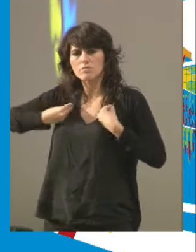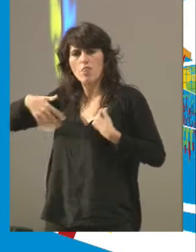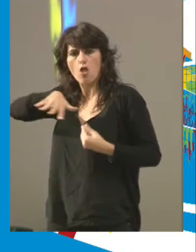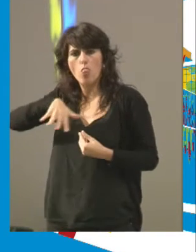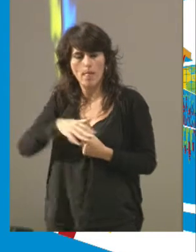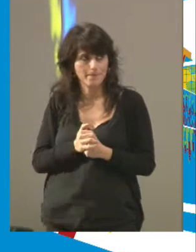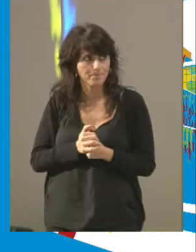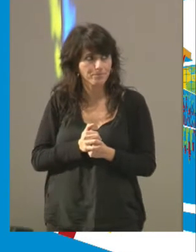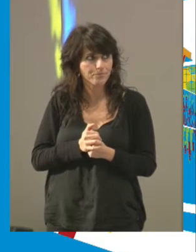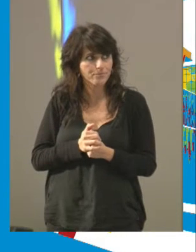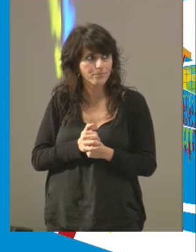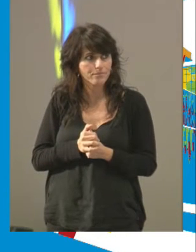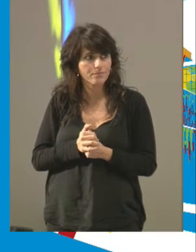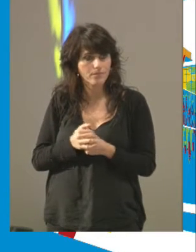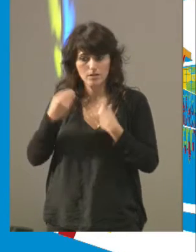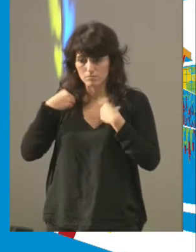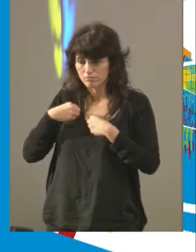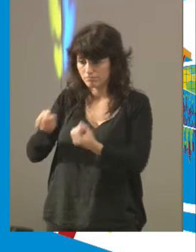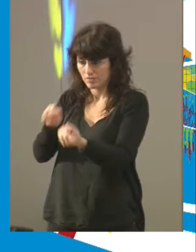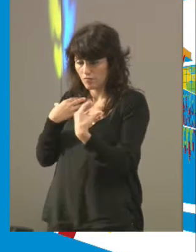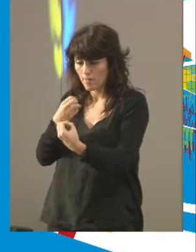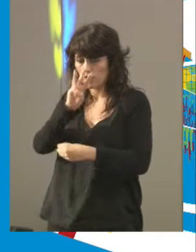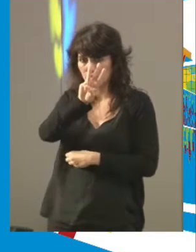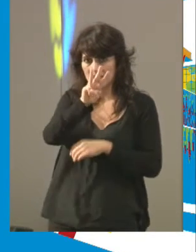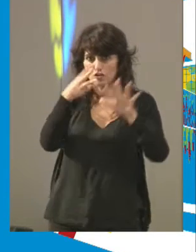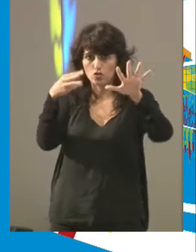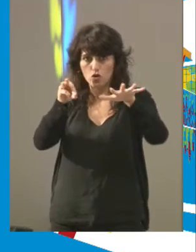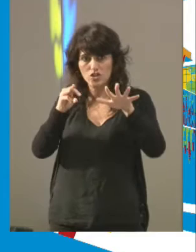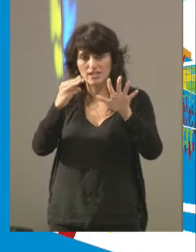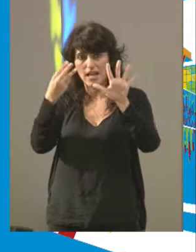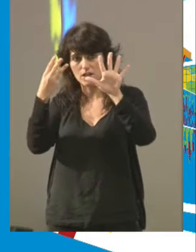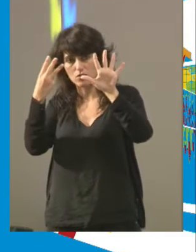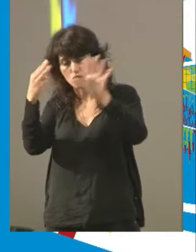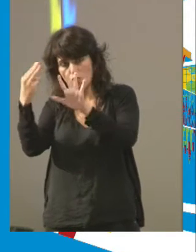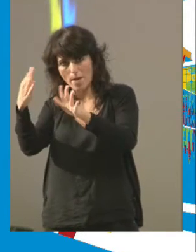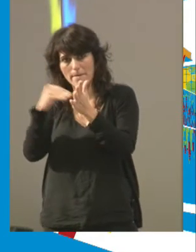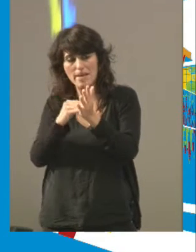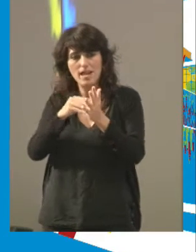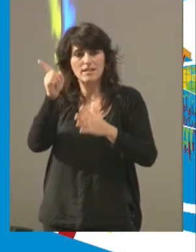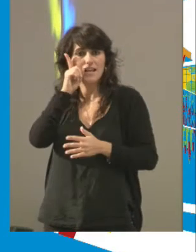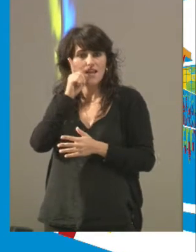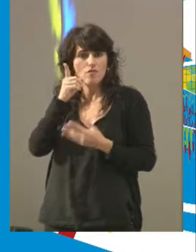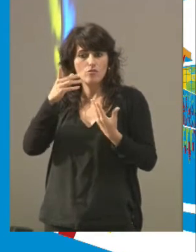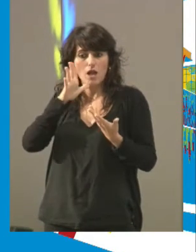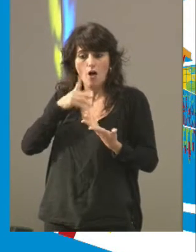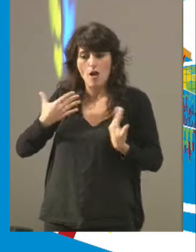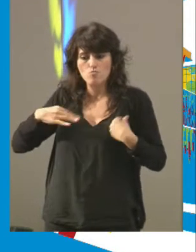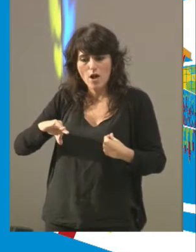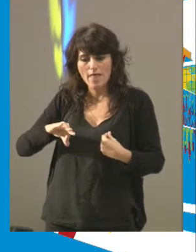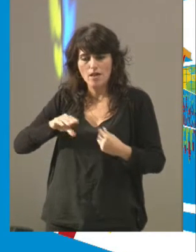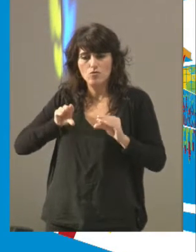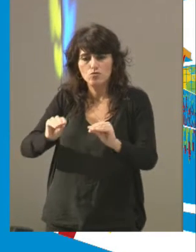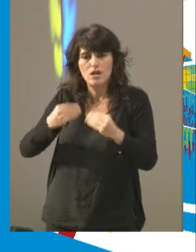eso pasábamos de los 389.000 teléfonos potenciales a poder utilizar una muestra que es la que compone